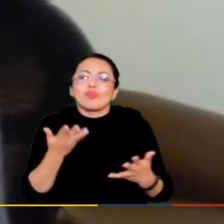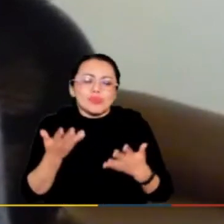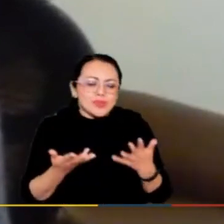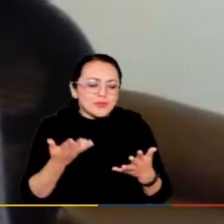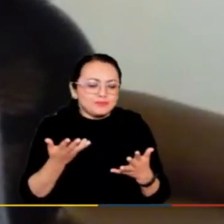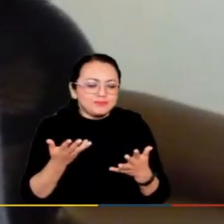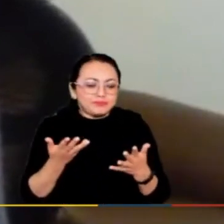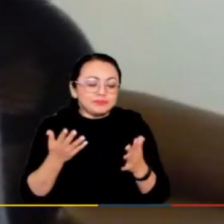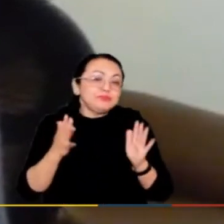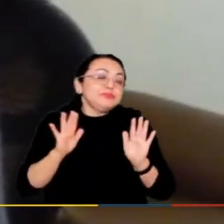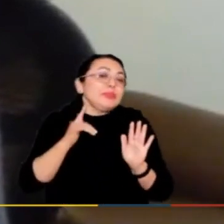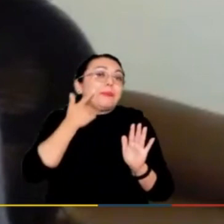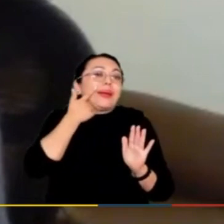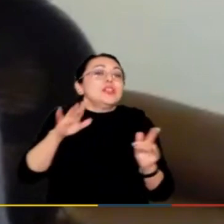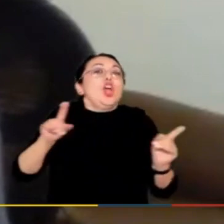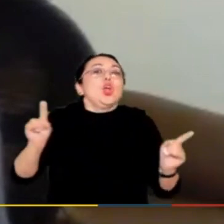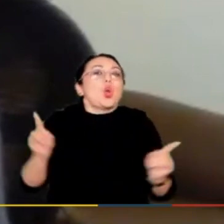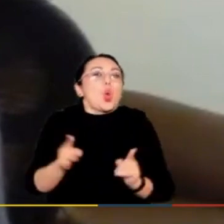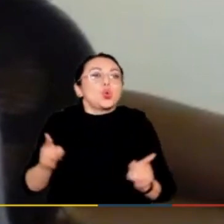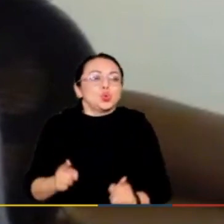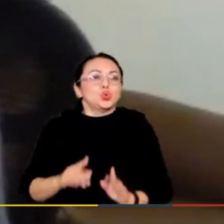donde uno llegaría a las conclusiones